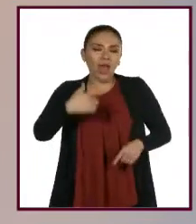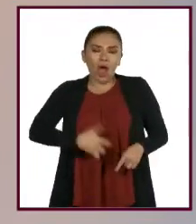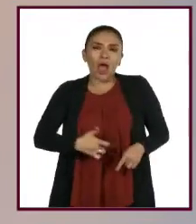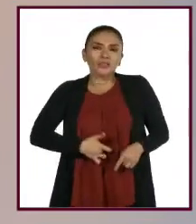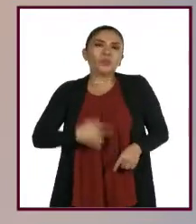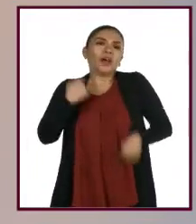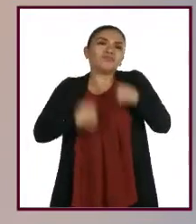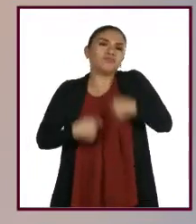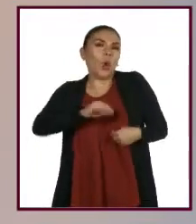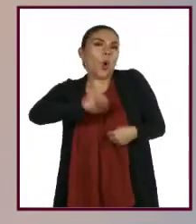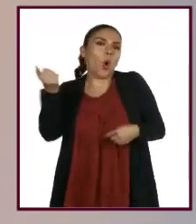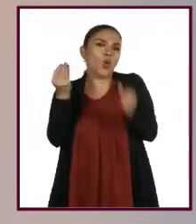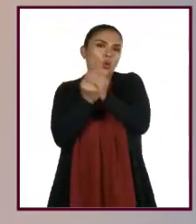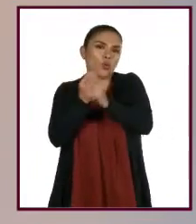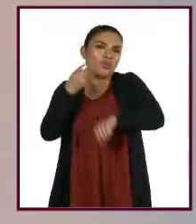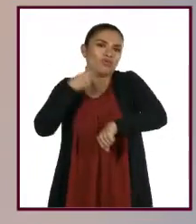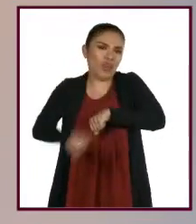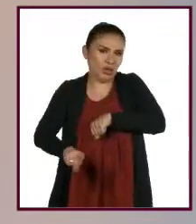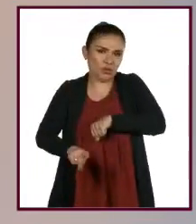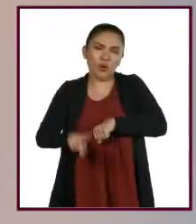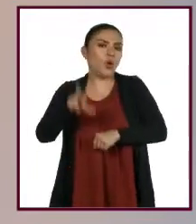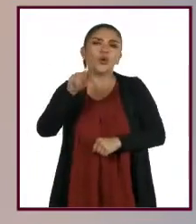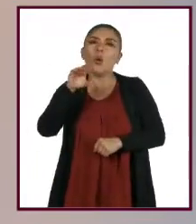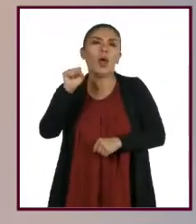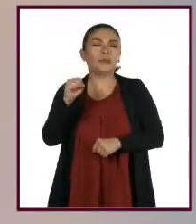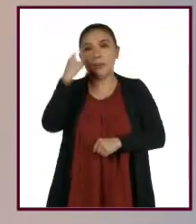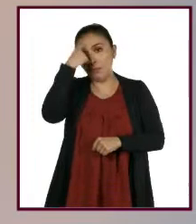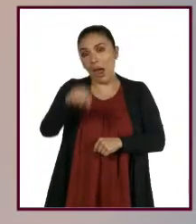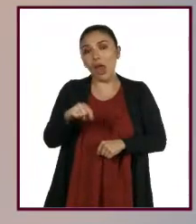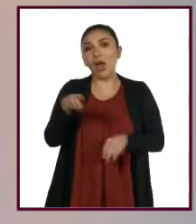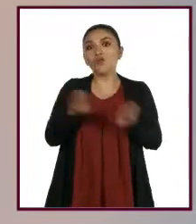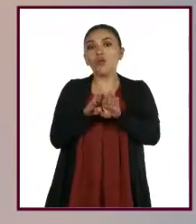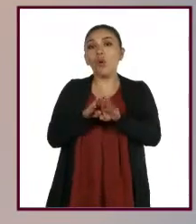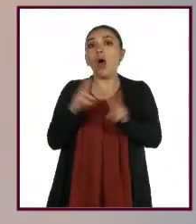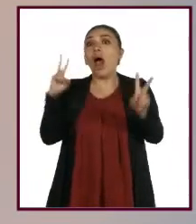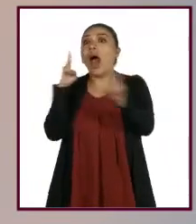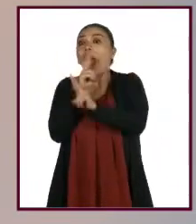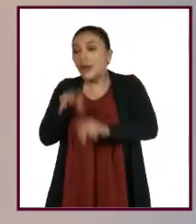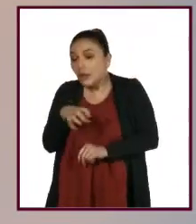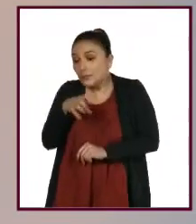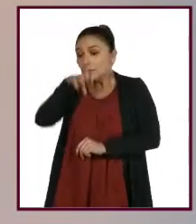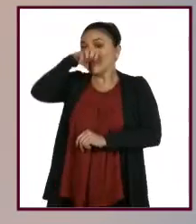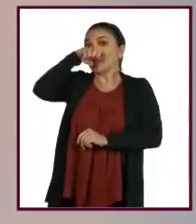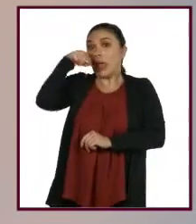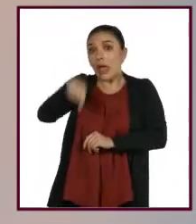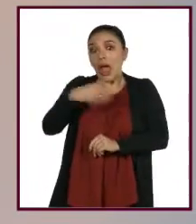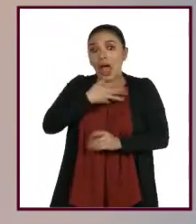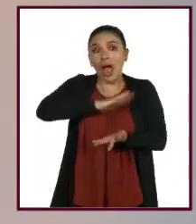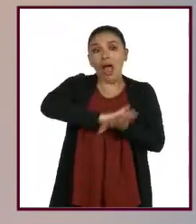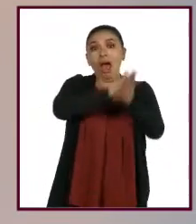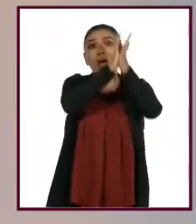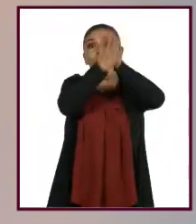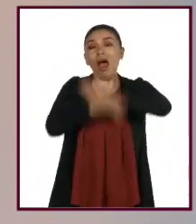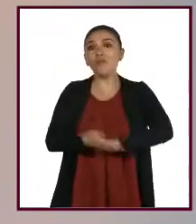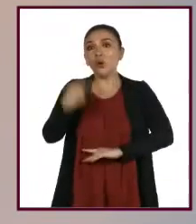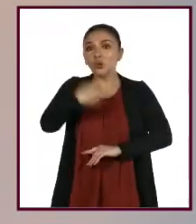digestivo. No tienen esta característica que habíamos dicho, que si entran en contacto con el aire tienen una transformación, una